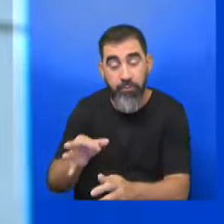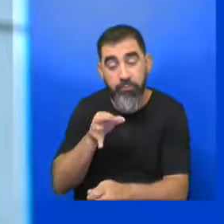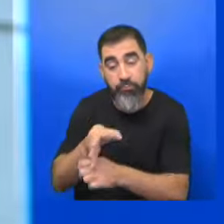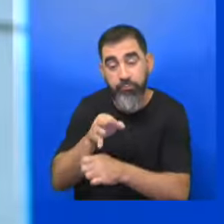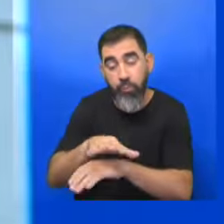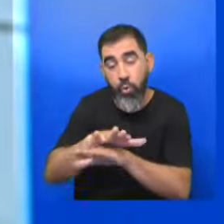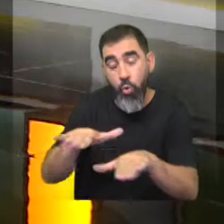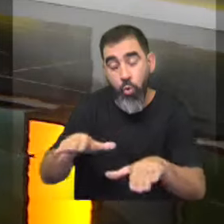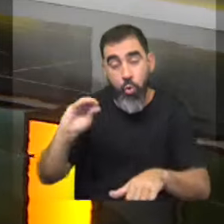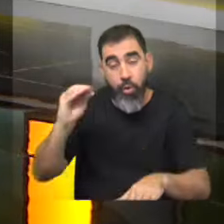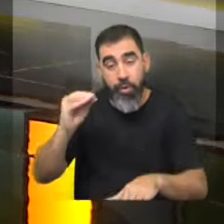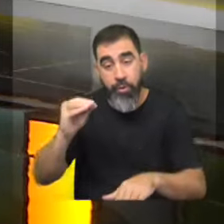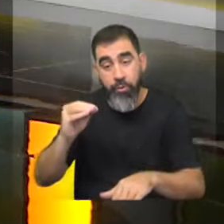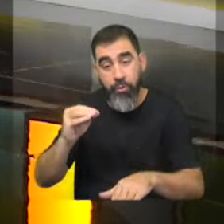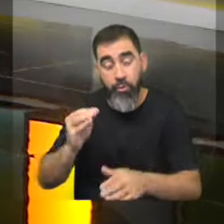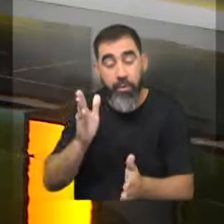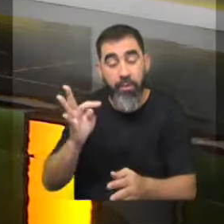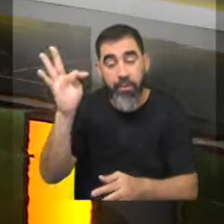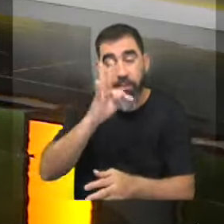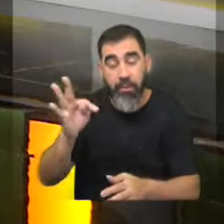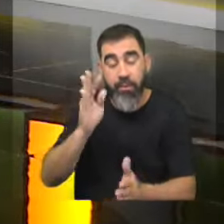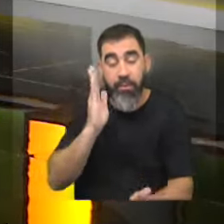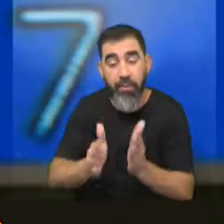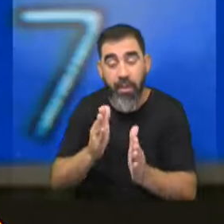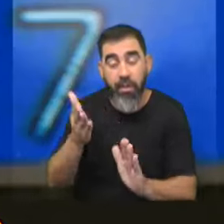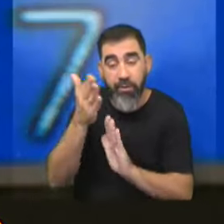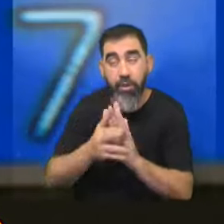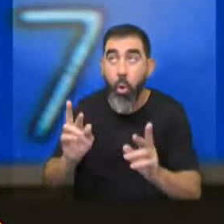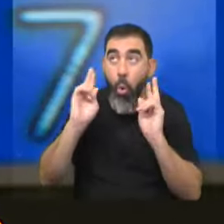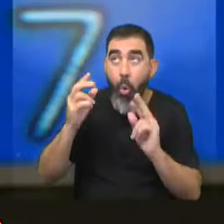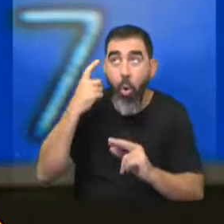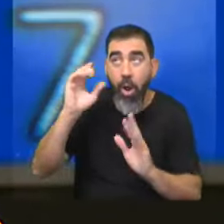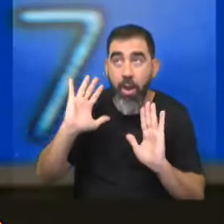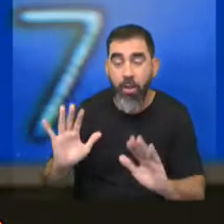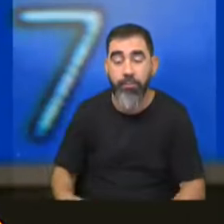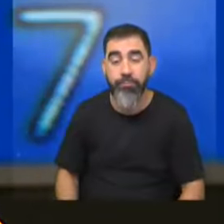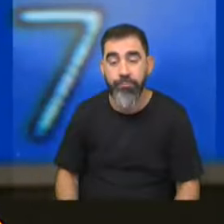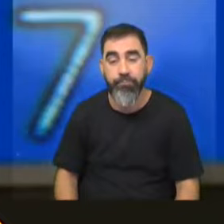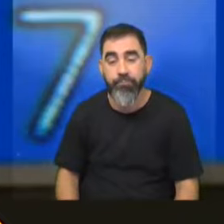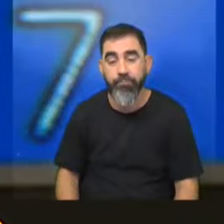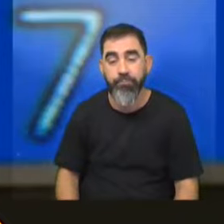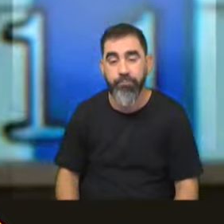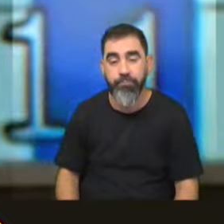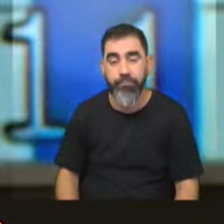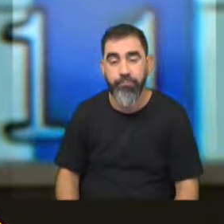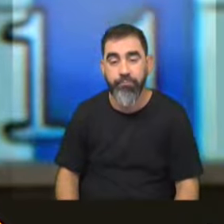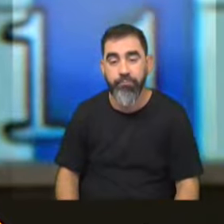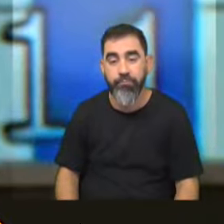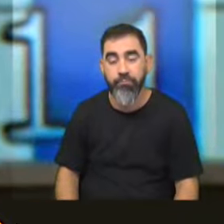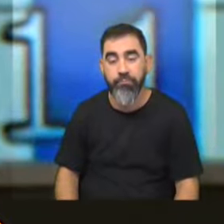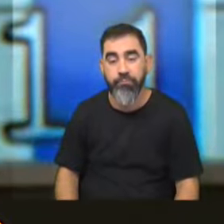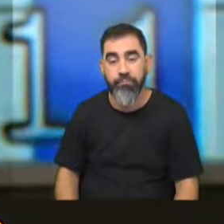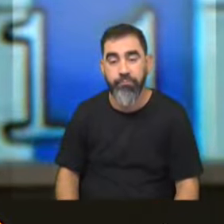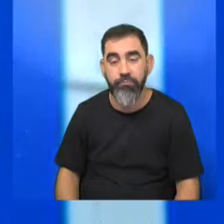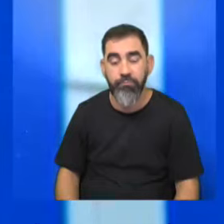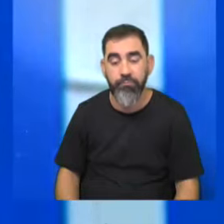recibir todos los chiquilines que están en talleres de robótica en todo el país. Sí, ojalá, esa es una idea importante. Hago un esfuerzo grande